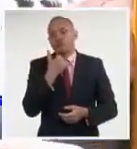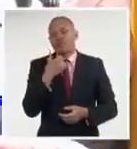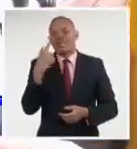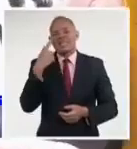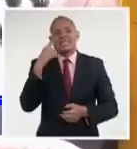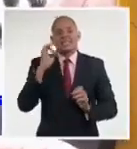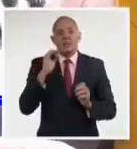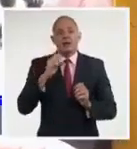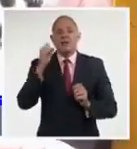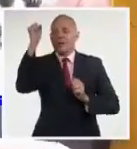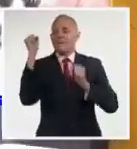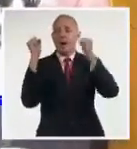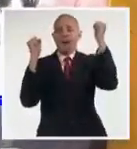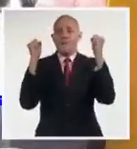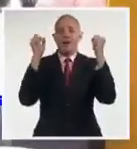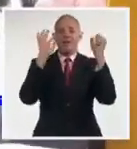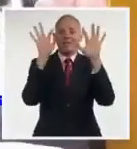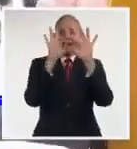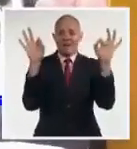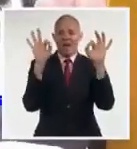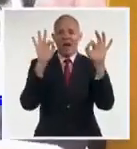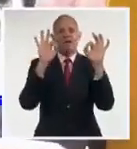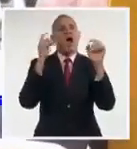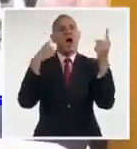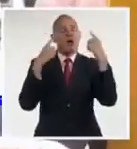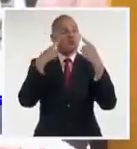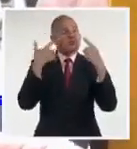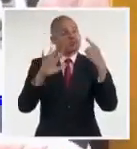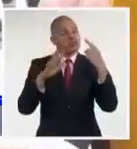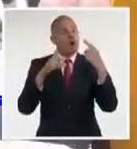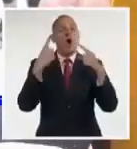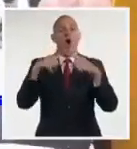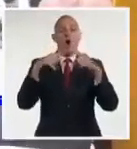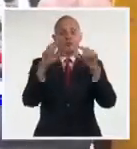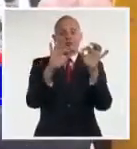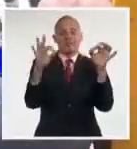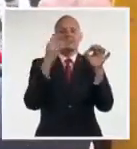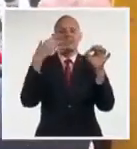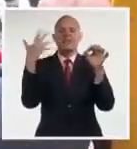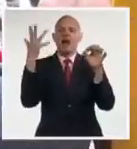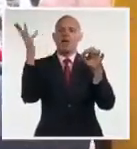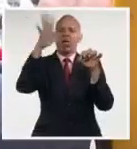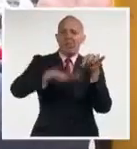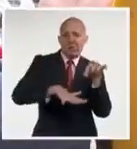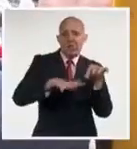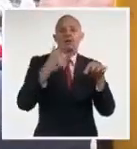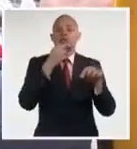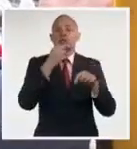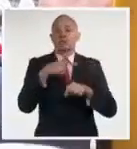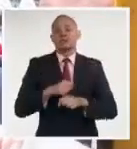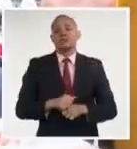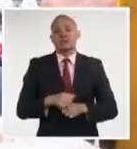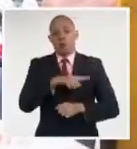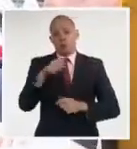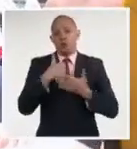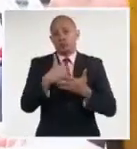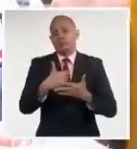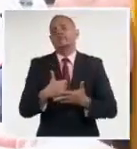primarios, secundarios y muchos árboles tirados arriba de la línea. Y ustedes, por supuesto, brindando su aporte.